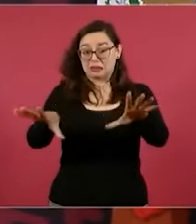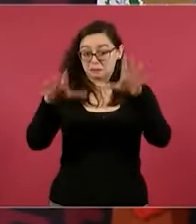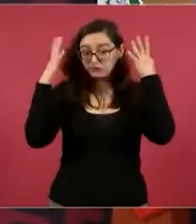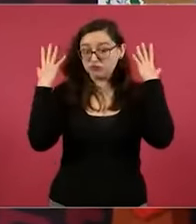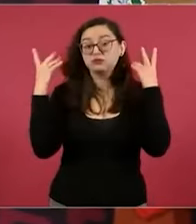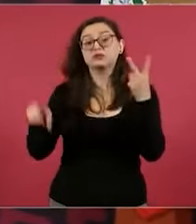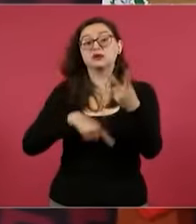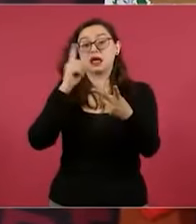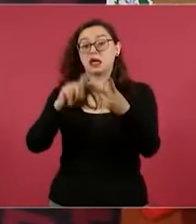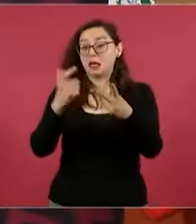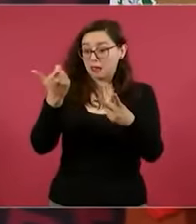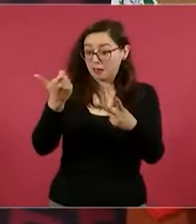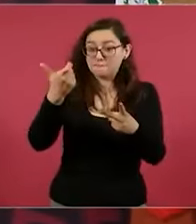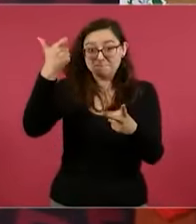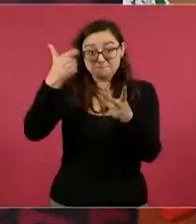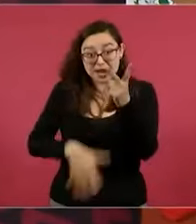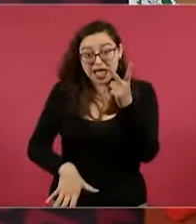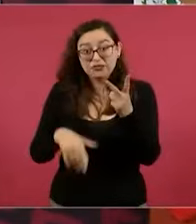Pero ¿saben cuál era